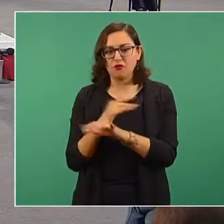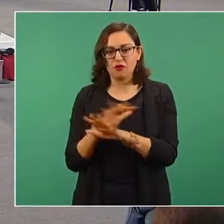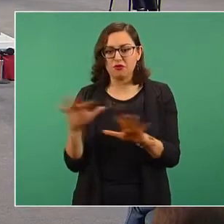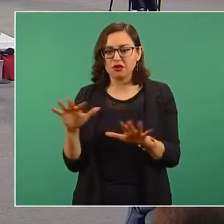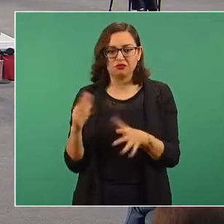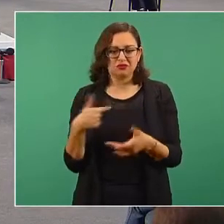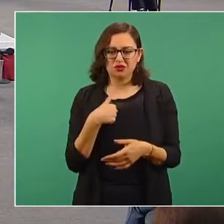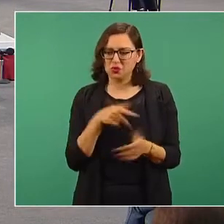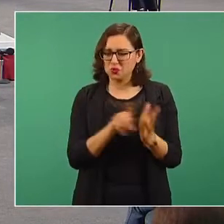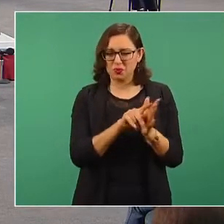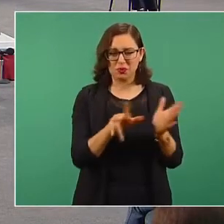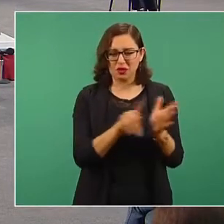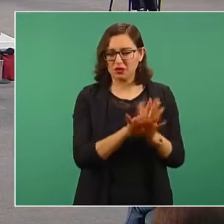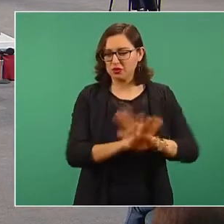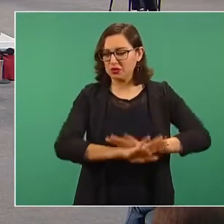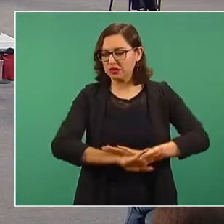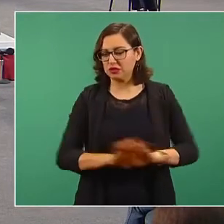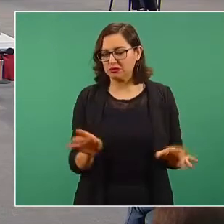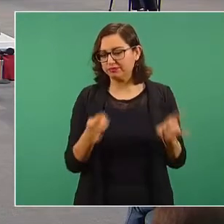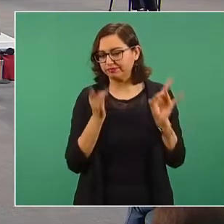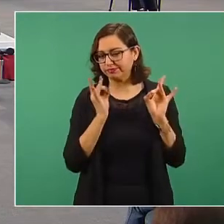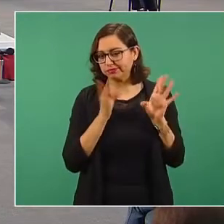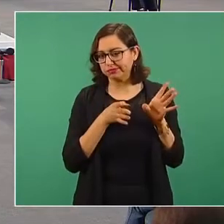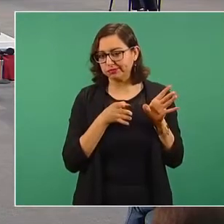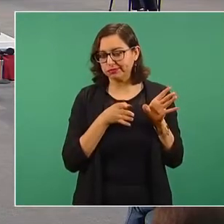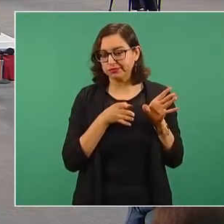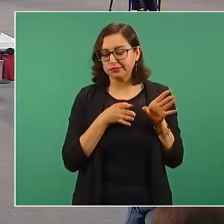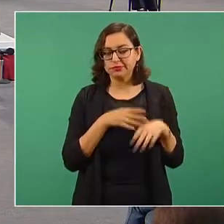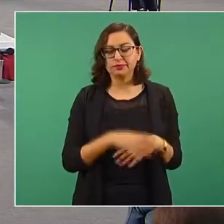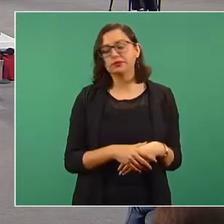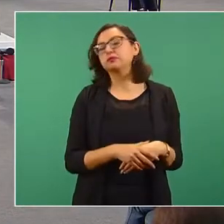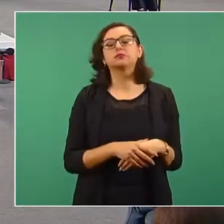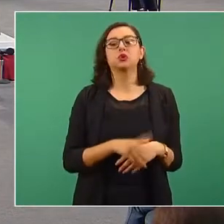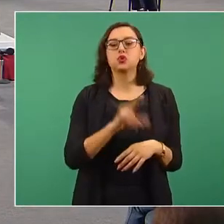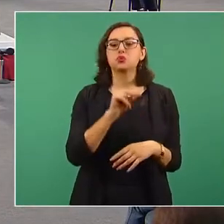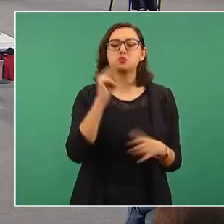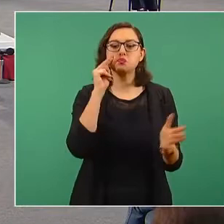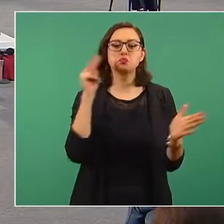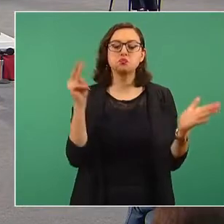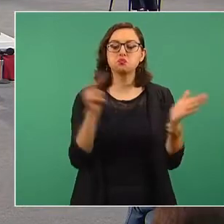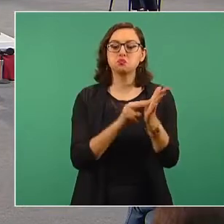no veo los titulares de los periódicos,